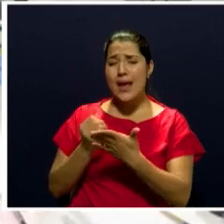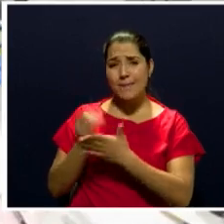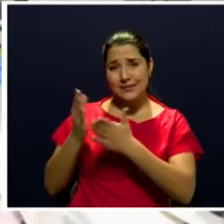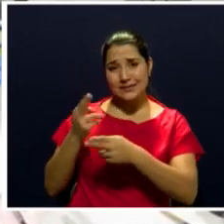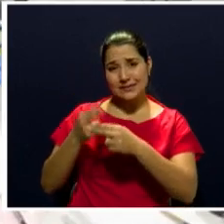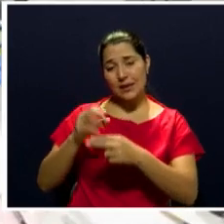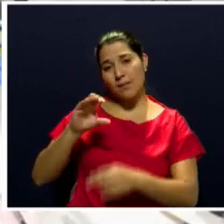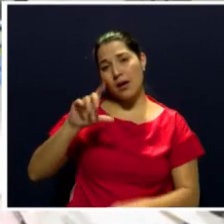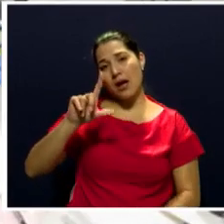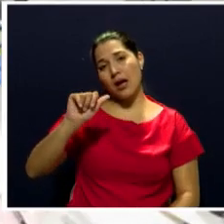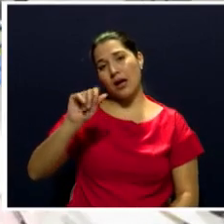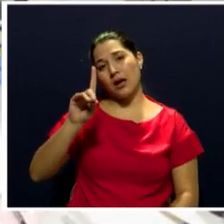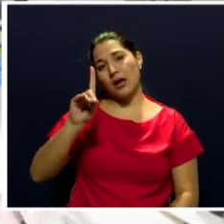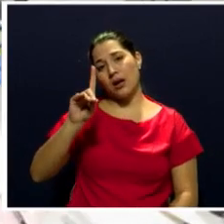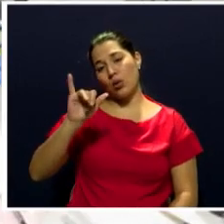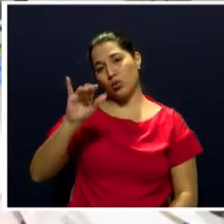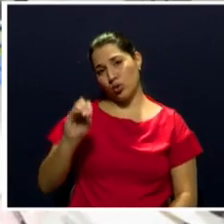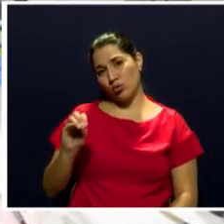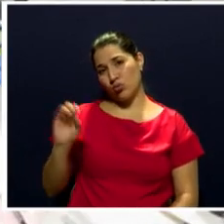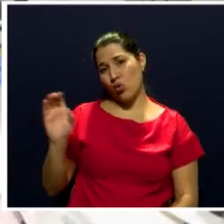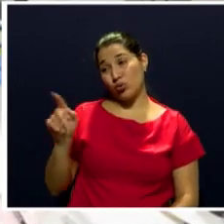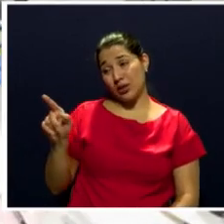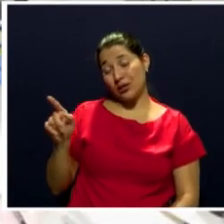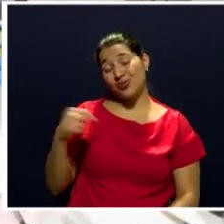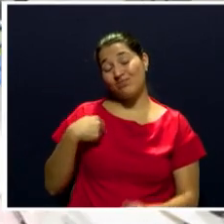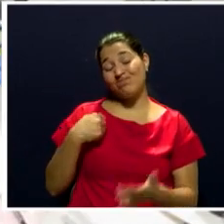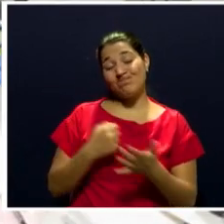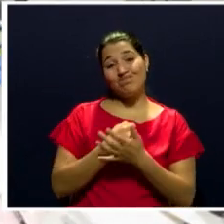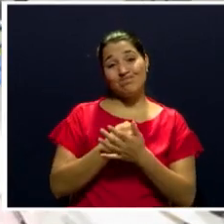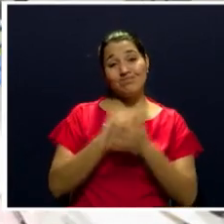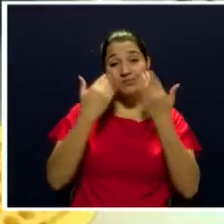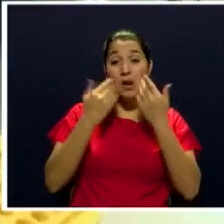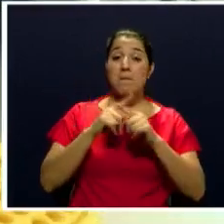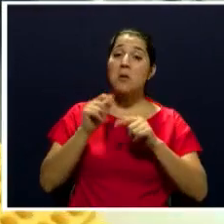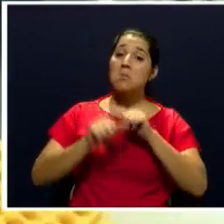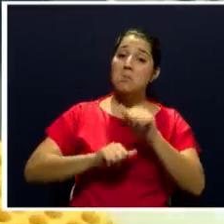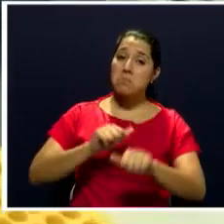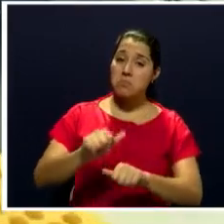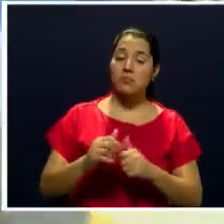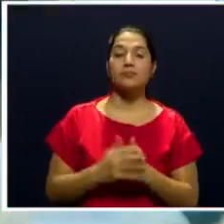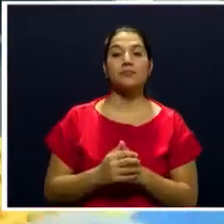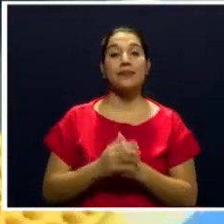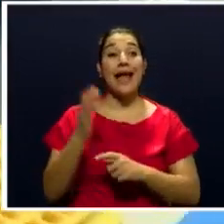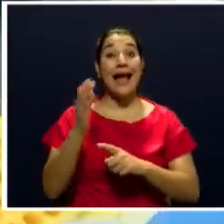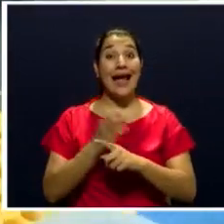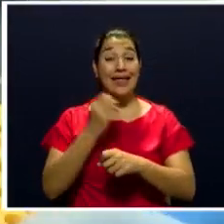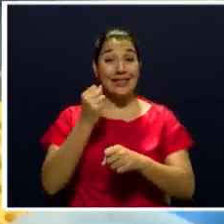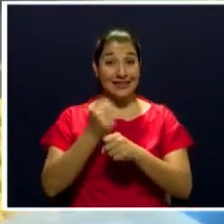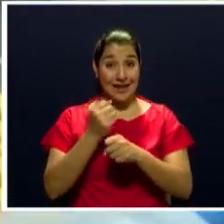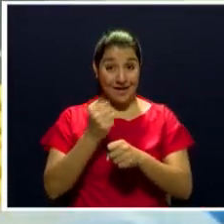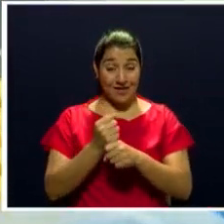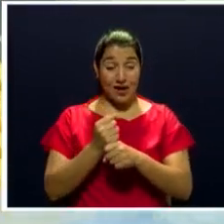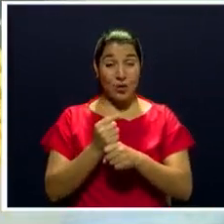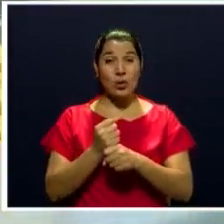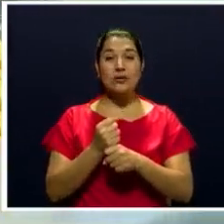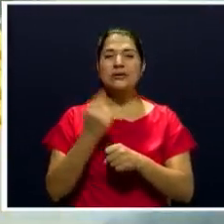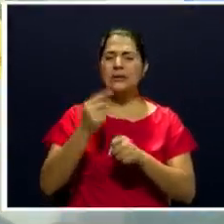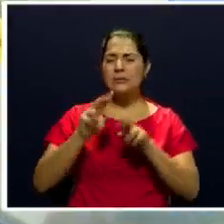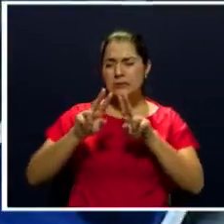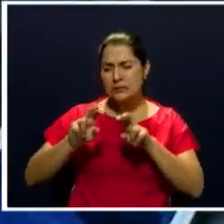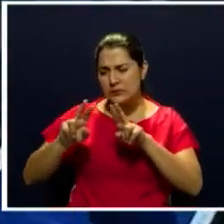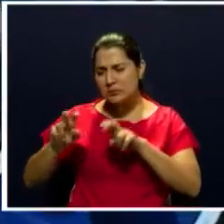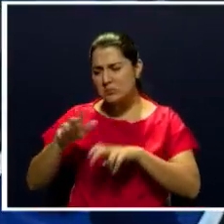Claudio Conti, y bueno, esto afectó un poco mi ánimo, pero ahí vamos. En cada una de las jornadas laborales de Chacón se analiza